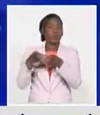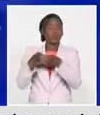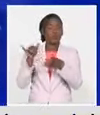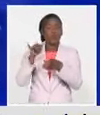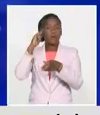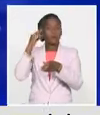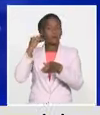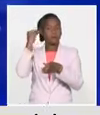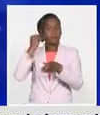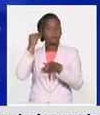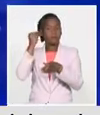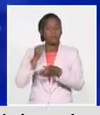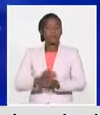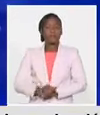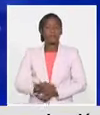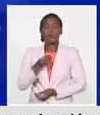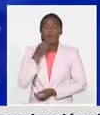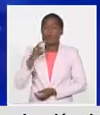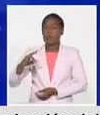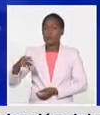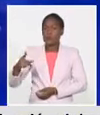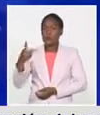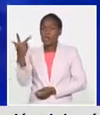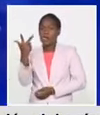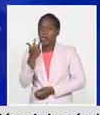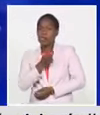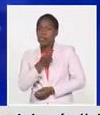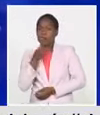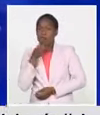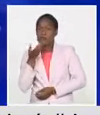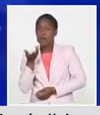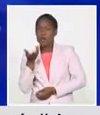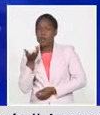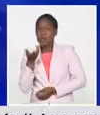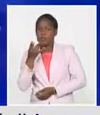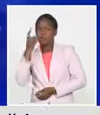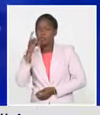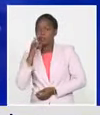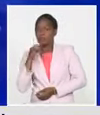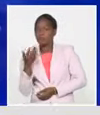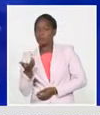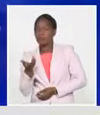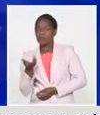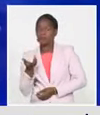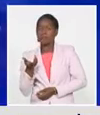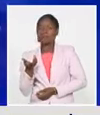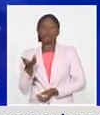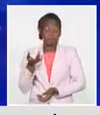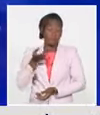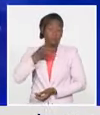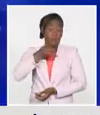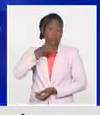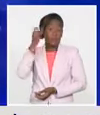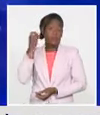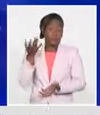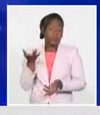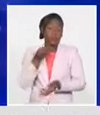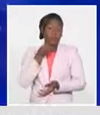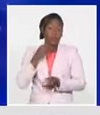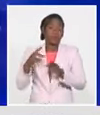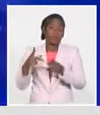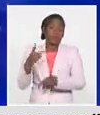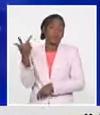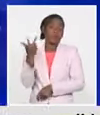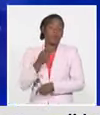reactivar el candidato vacunal Abdala, doctora? Sí, precisamente esa es una de las ventajas que tienen las vacunas